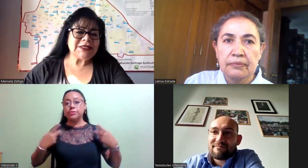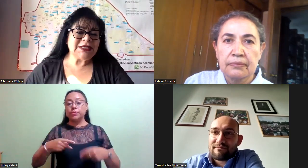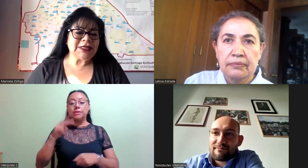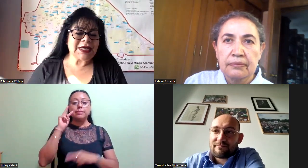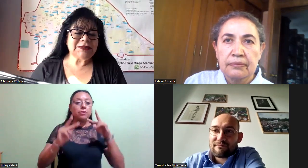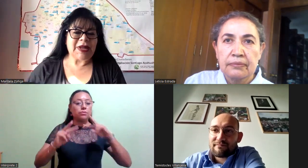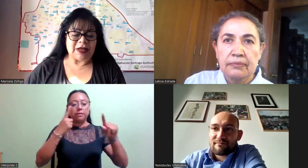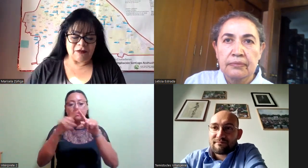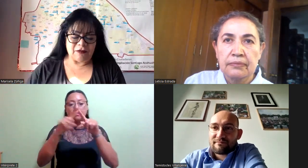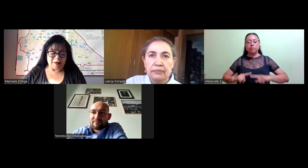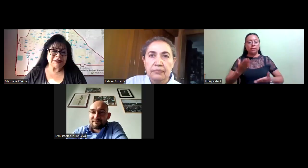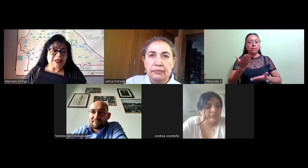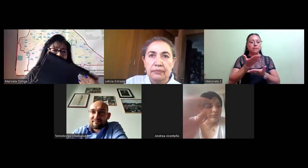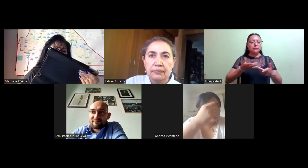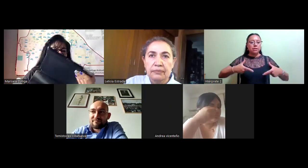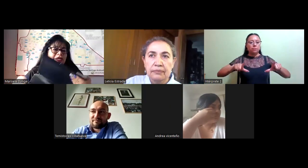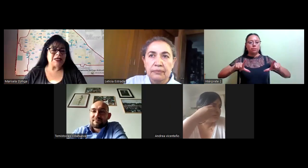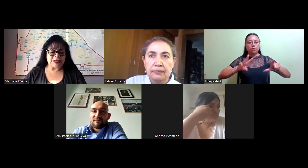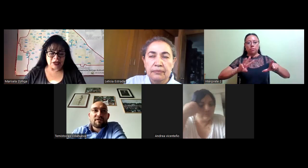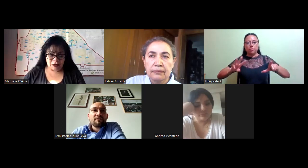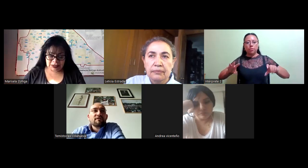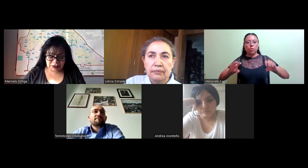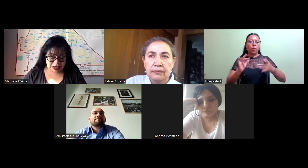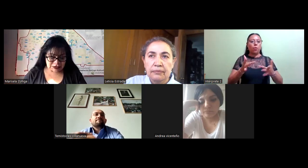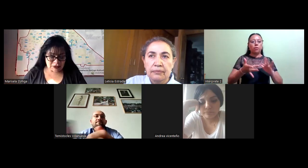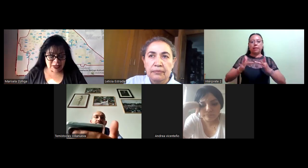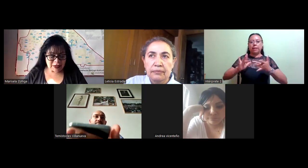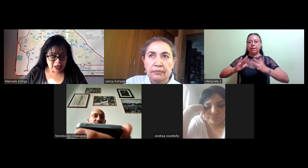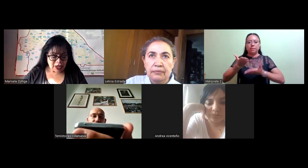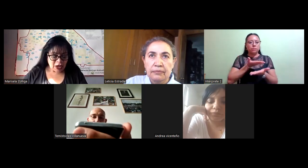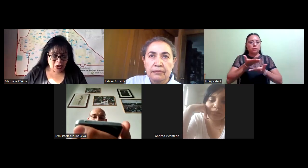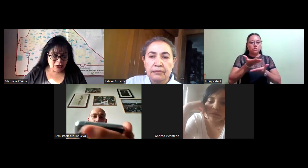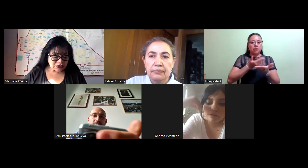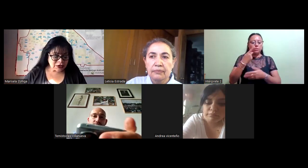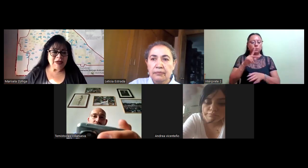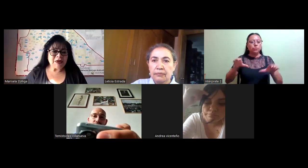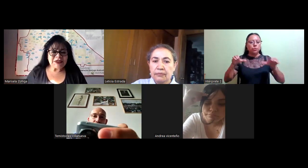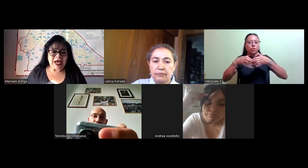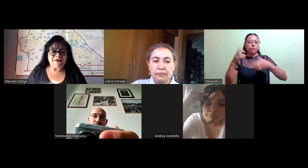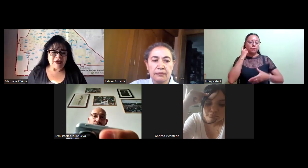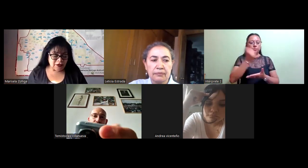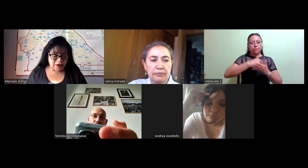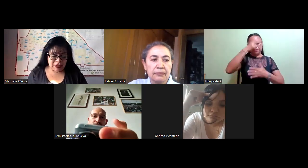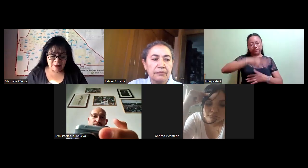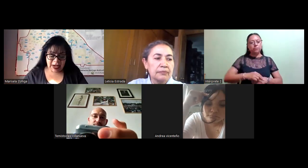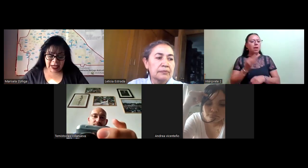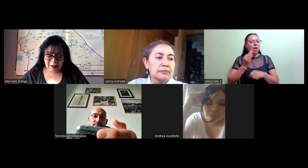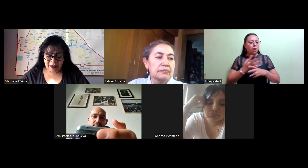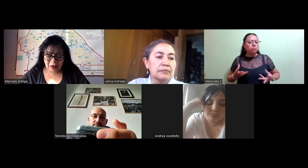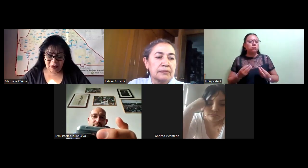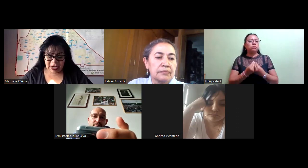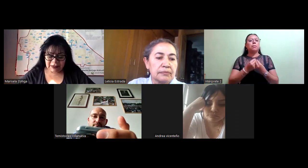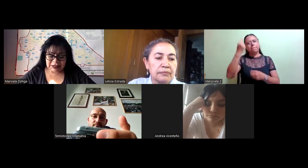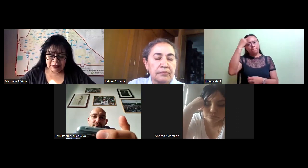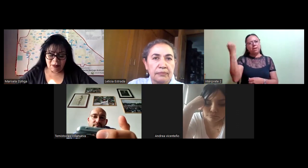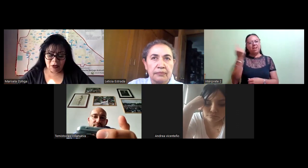de las distintas plataformas y redes sociales del Congreso de la Ciudad. Hoy nos reunimos a efecto de llevar a